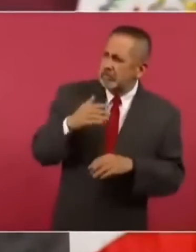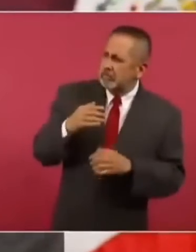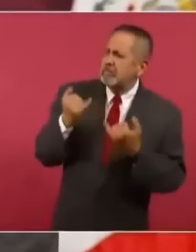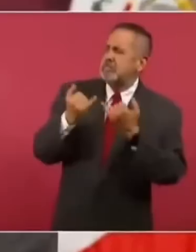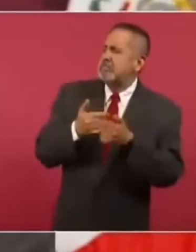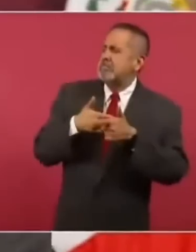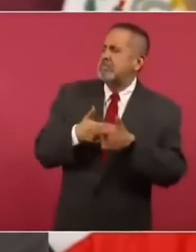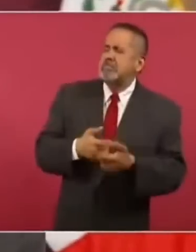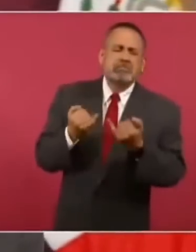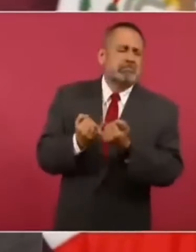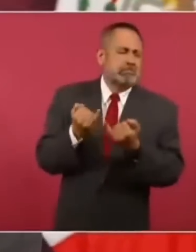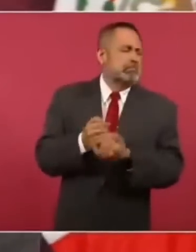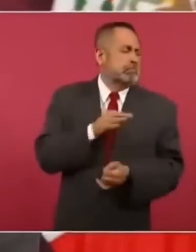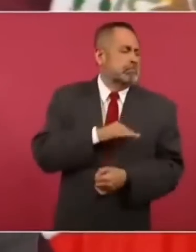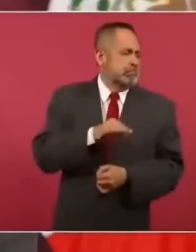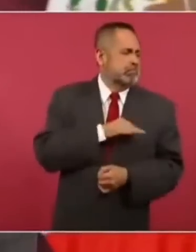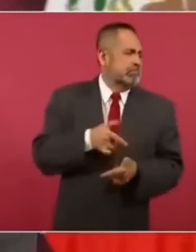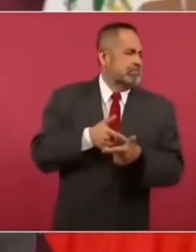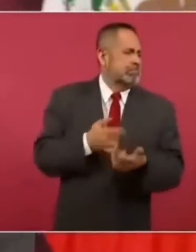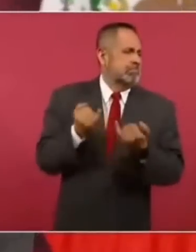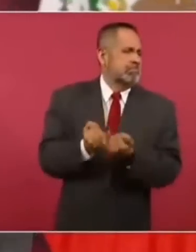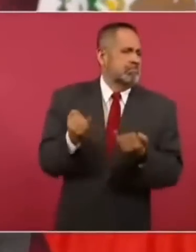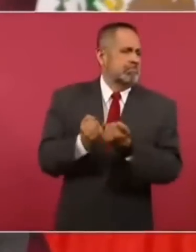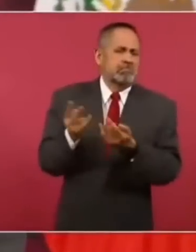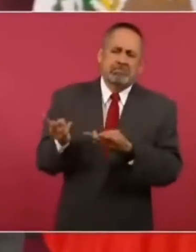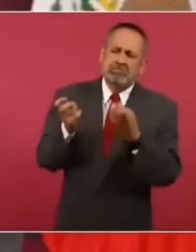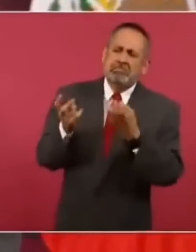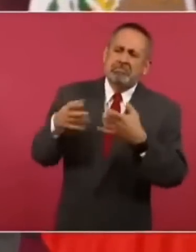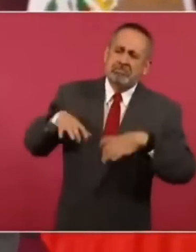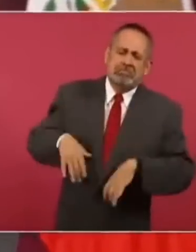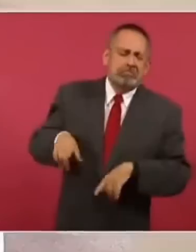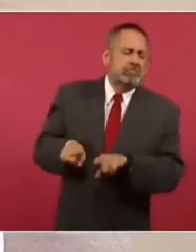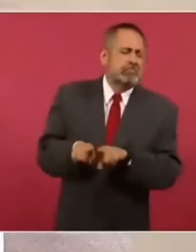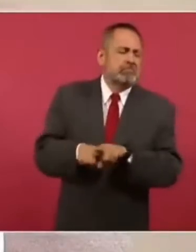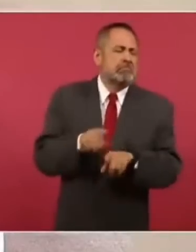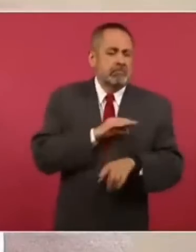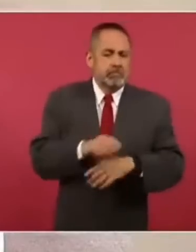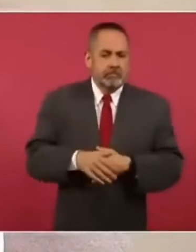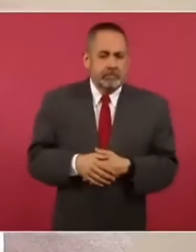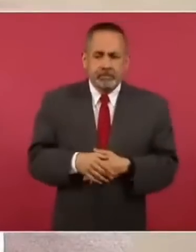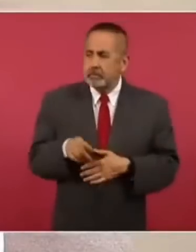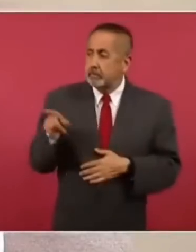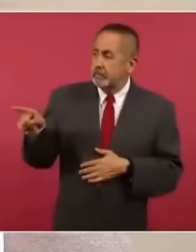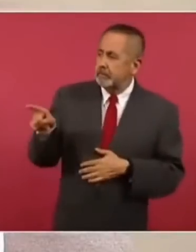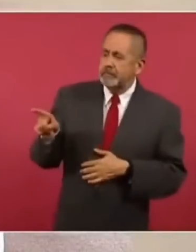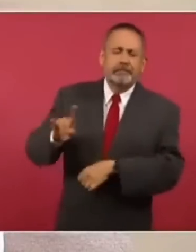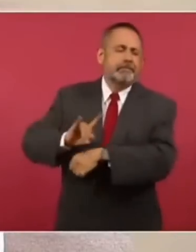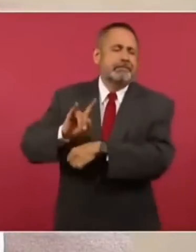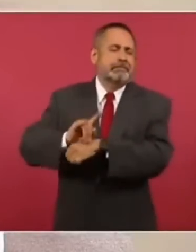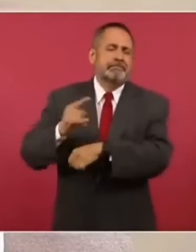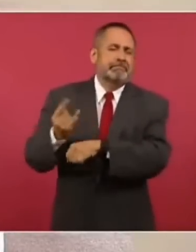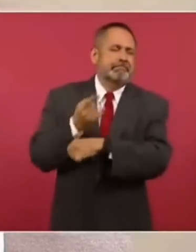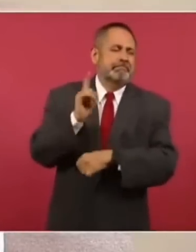mismo, de que iba a ser una simulación.